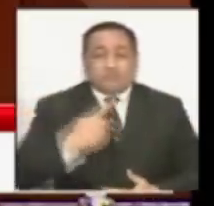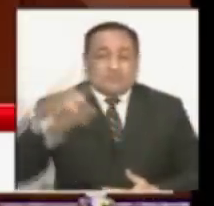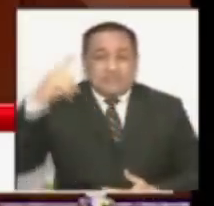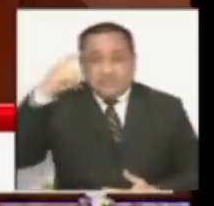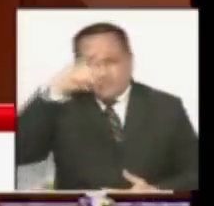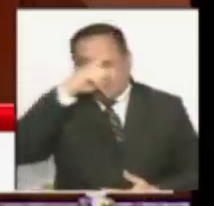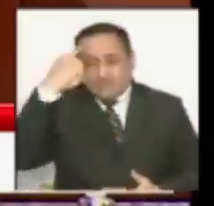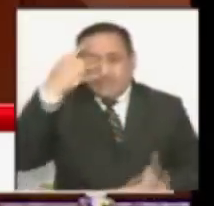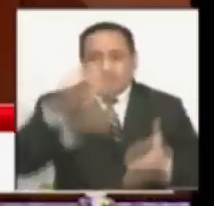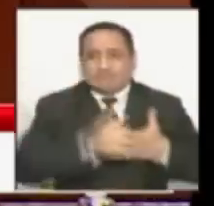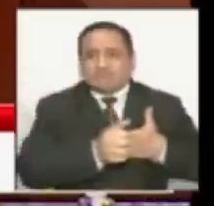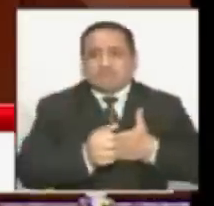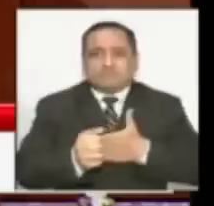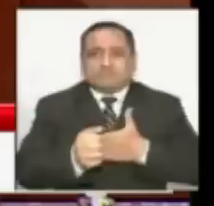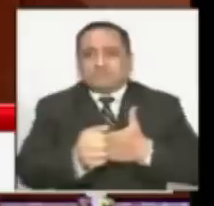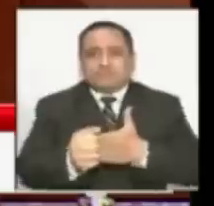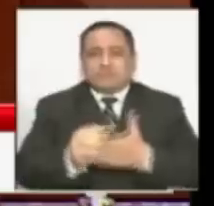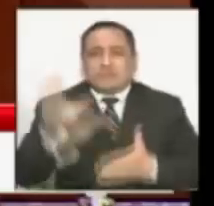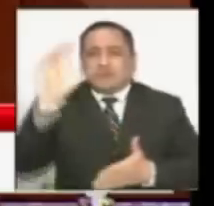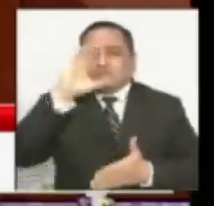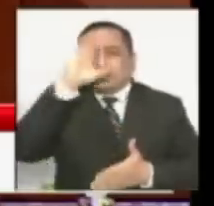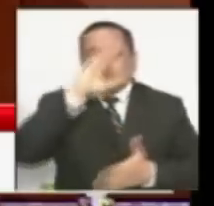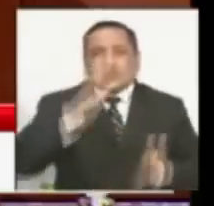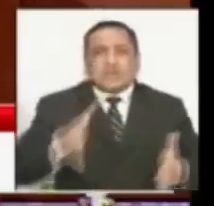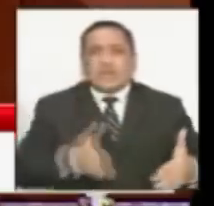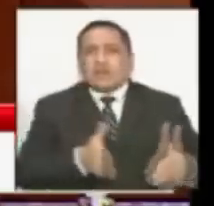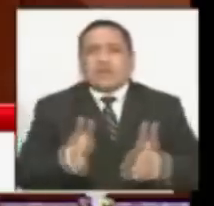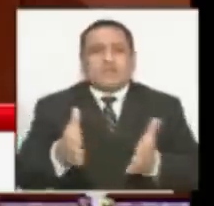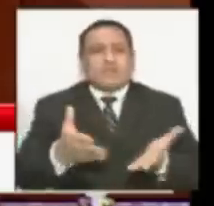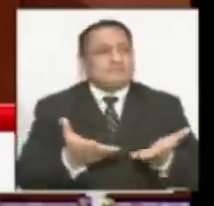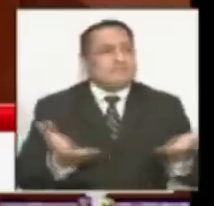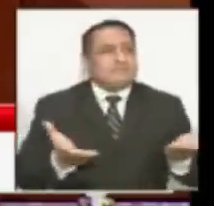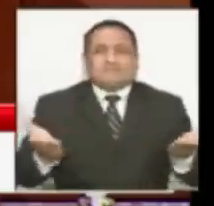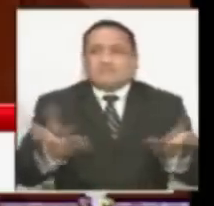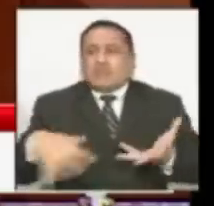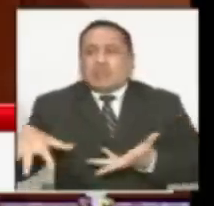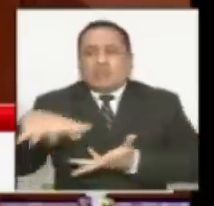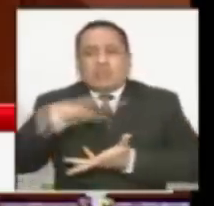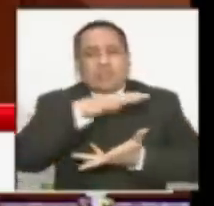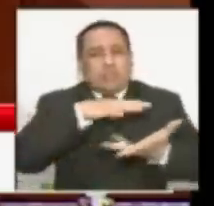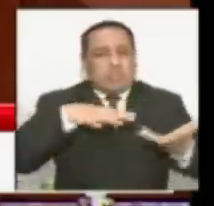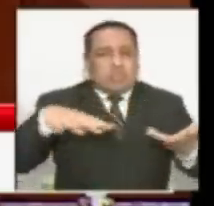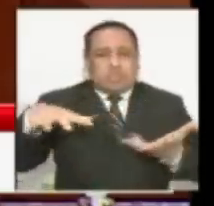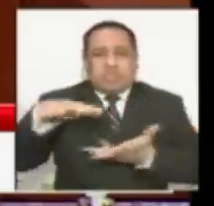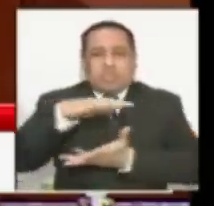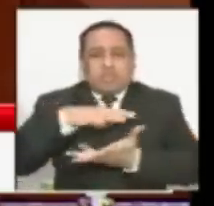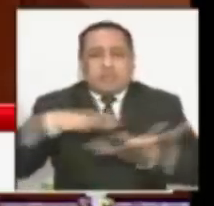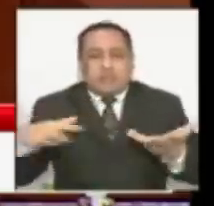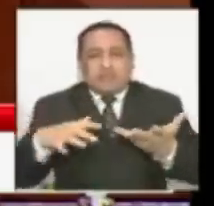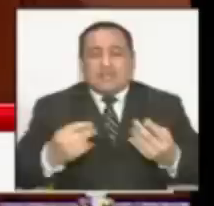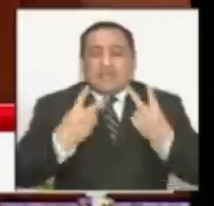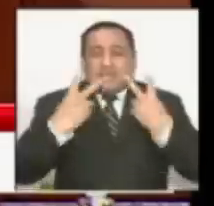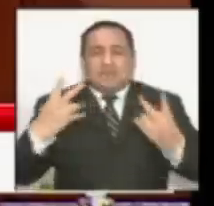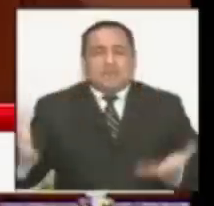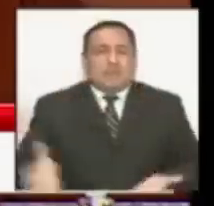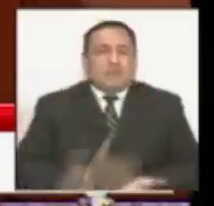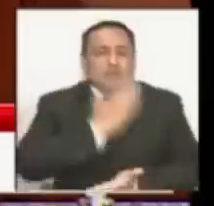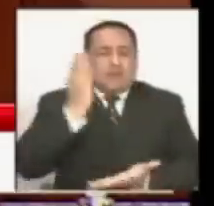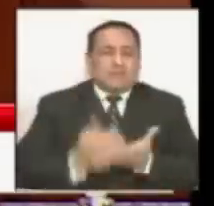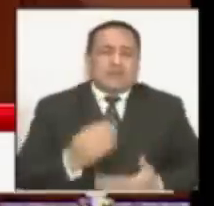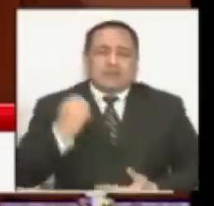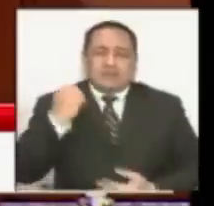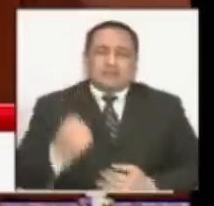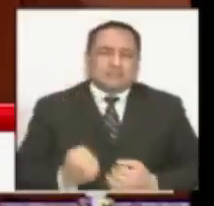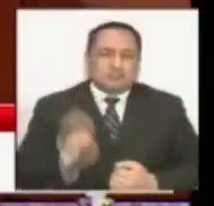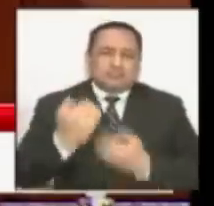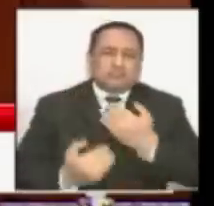difícil orientarse y encontrar un rumbo en medio de la turbulencia y la catástrofe acelerada